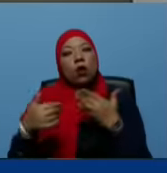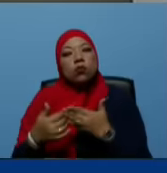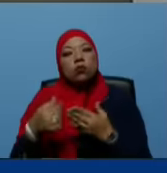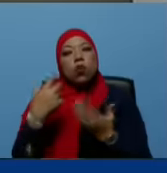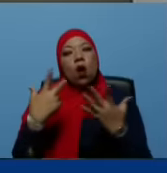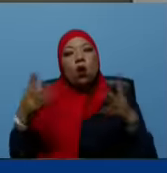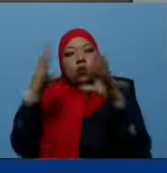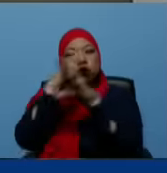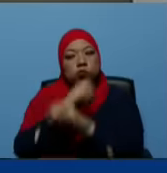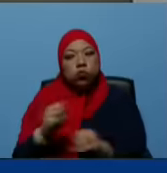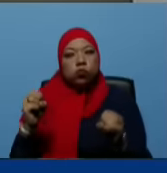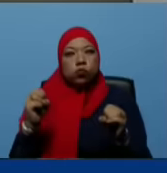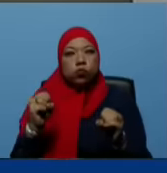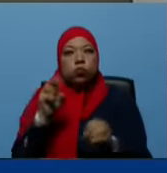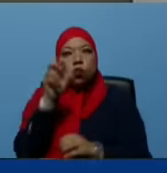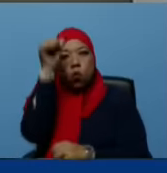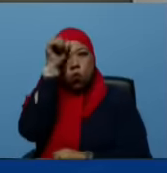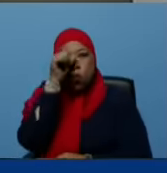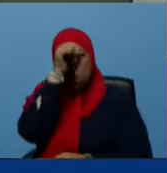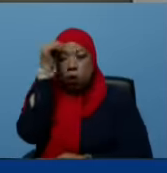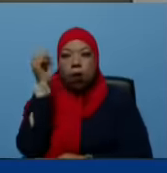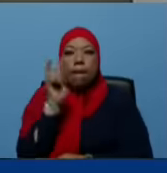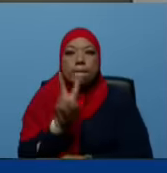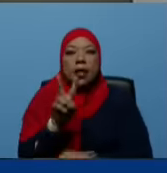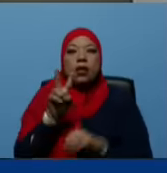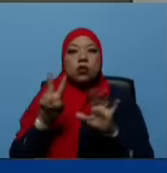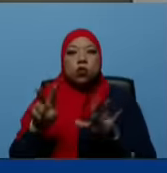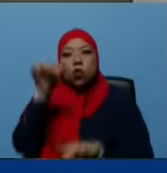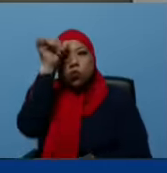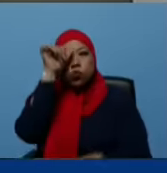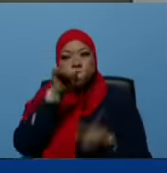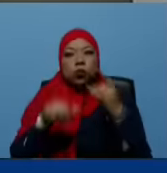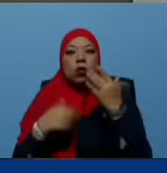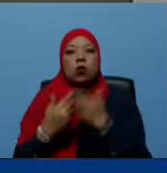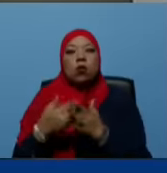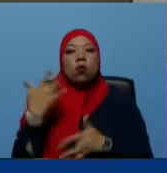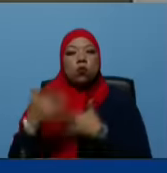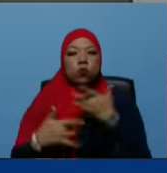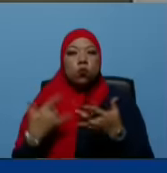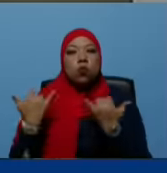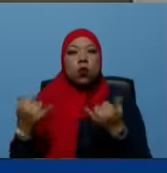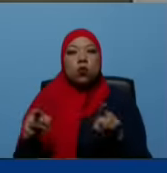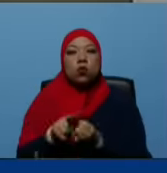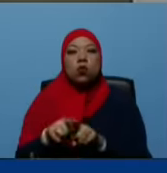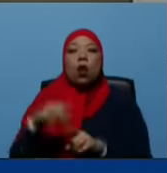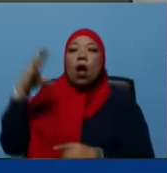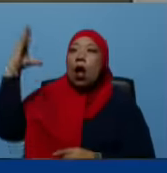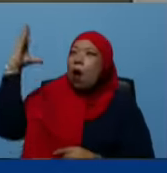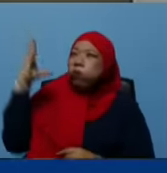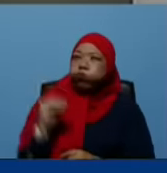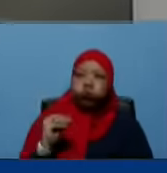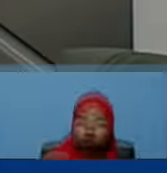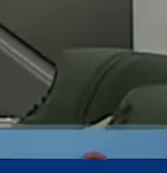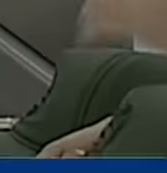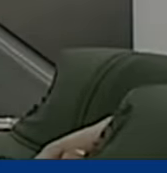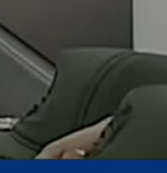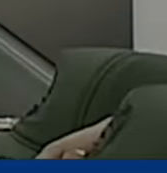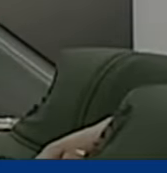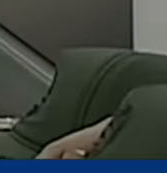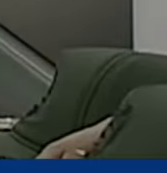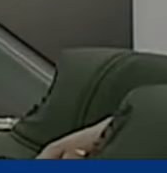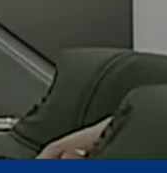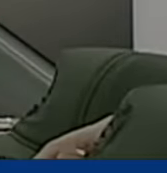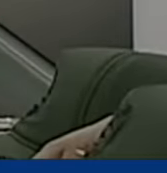8 de la noche del domingo 28 de julio, y deja sin luz y a oscuras este país, y activa